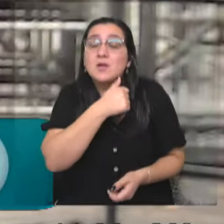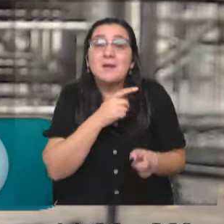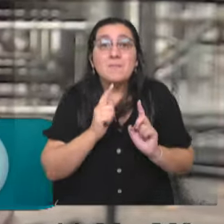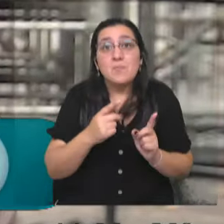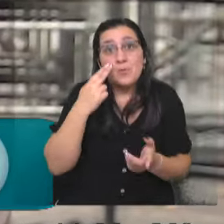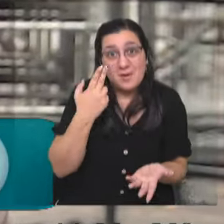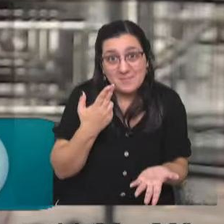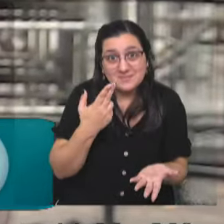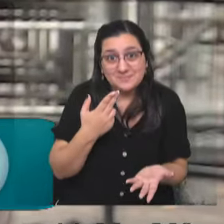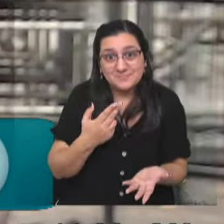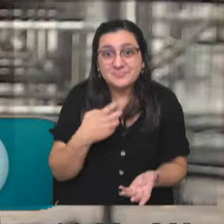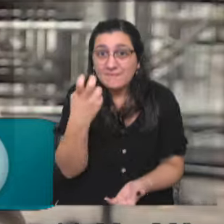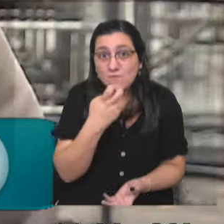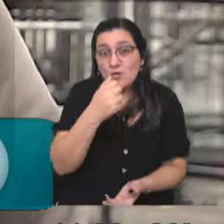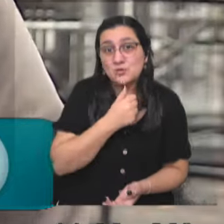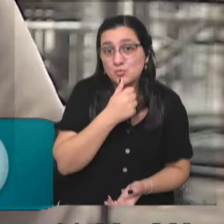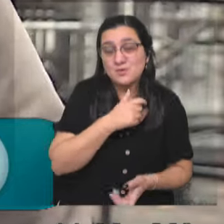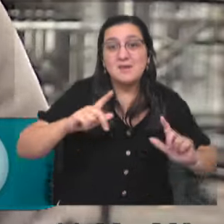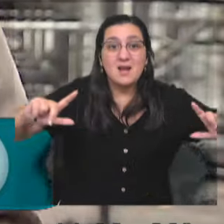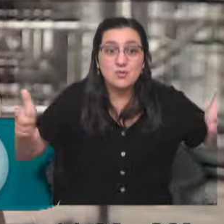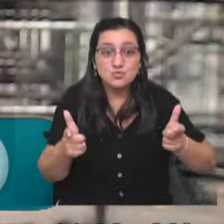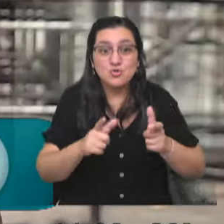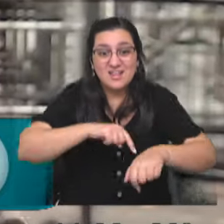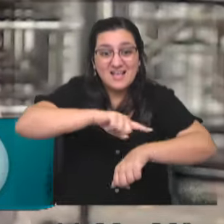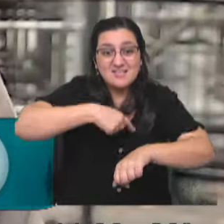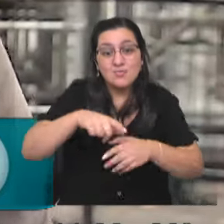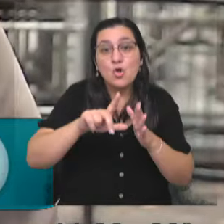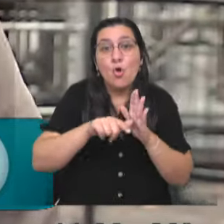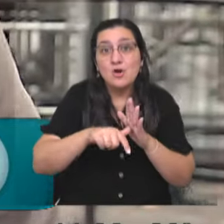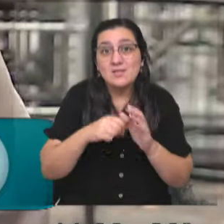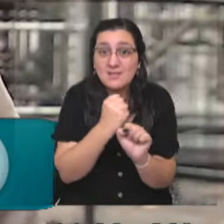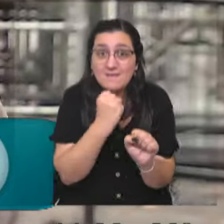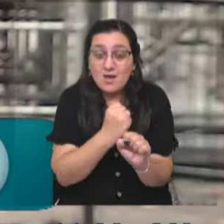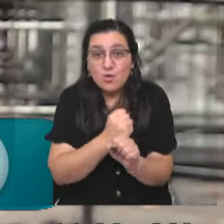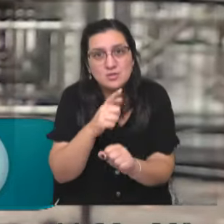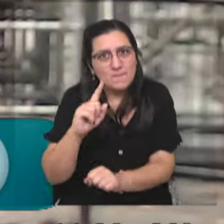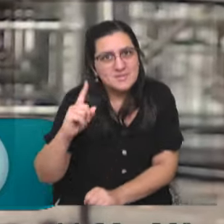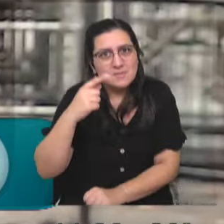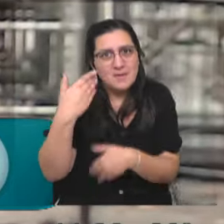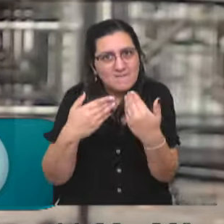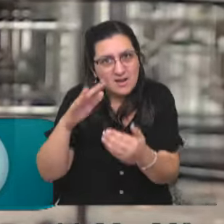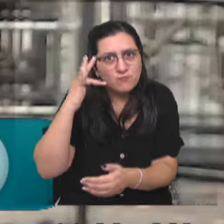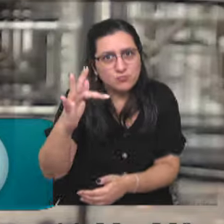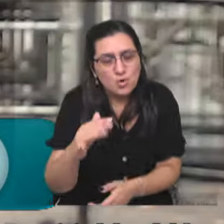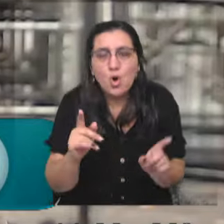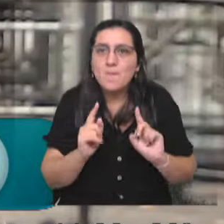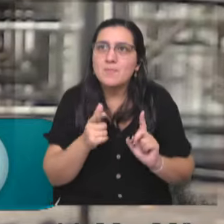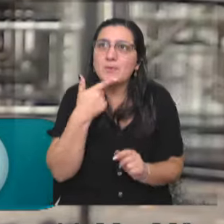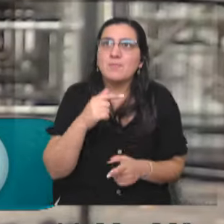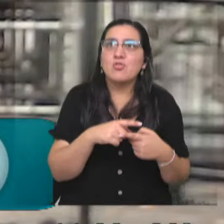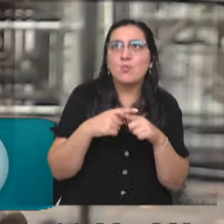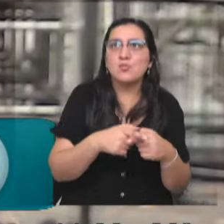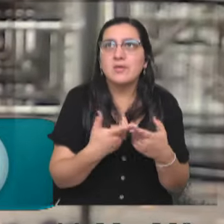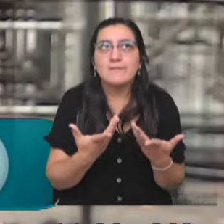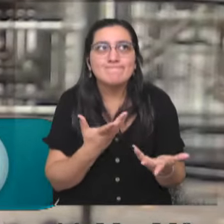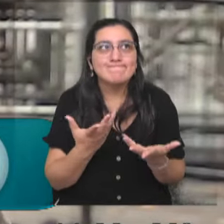problemas. Entonces, la reducción de la jornada de trabajo es un eje central para el día de mañana. Lo mismo que poner en discusión